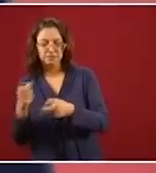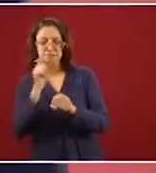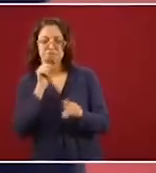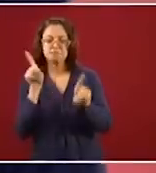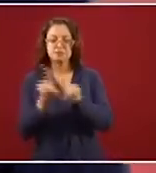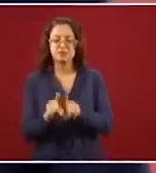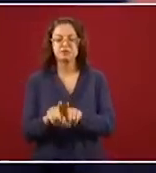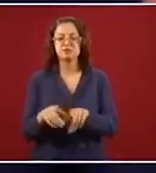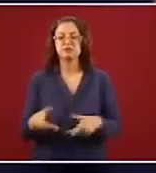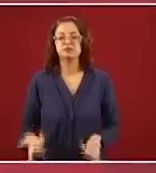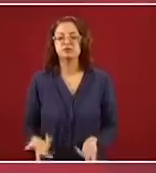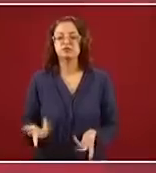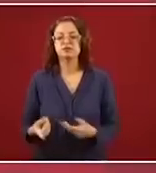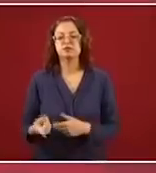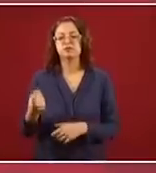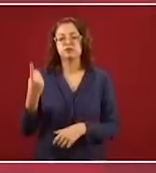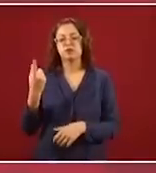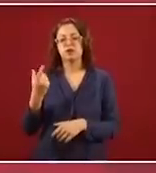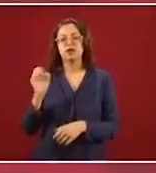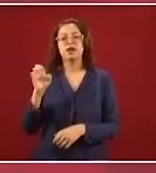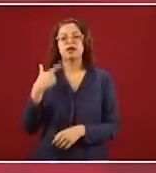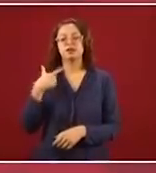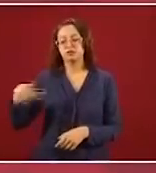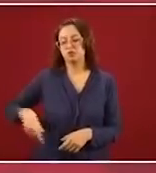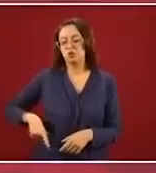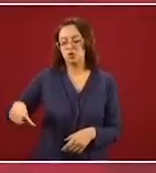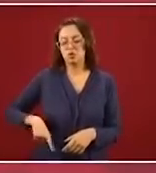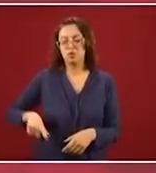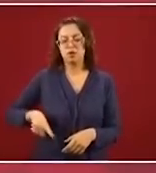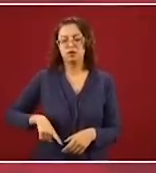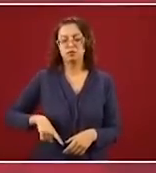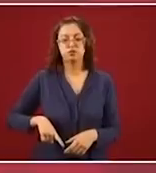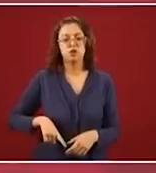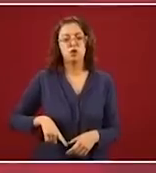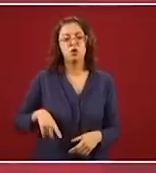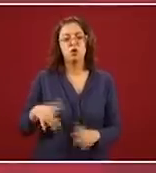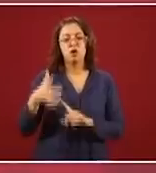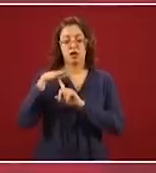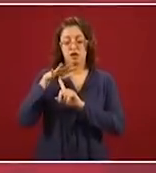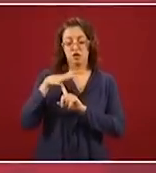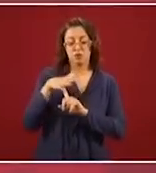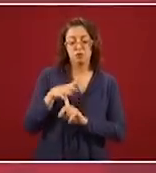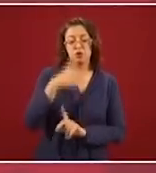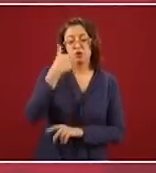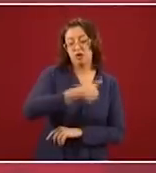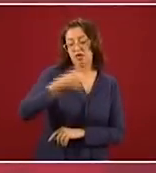6 que compraron el sexenio pasado, cada uno 1.000 millones.